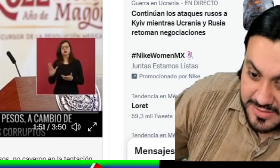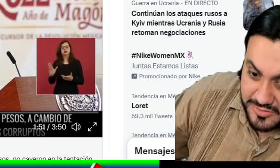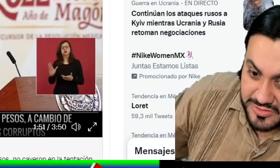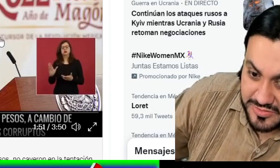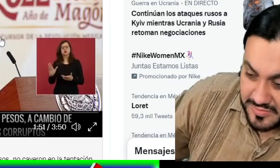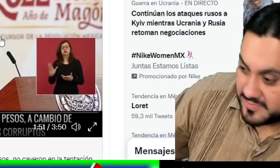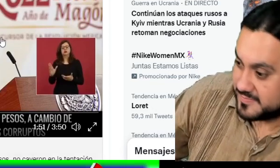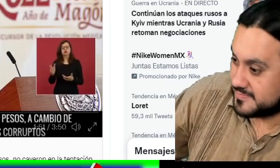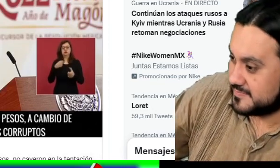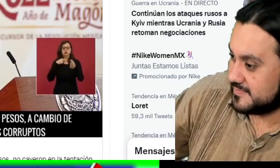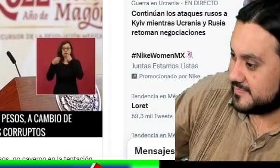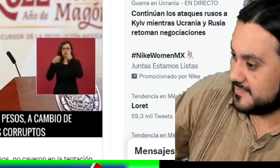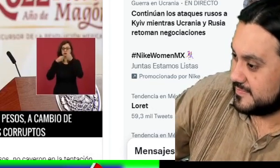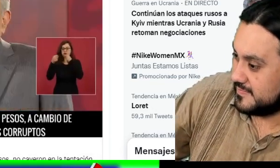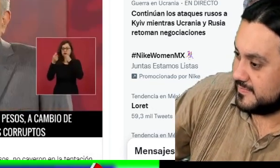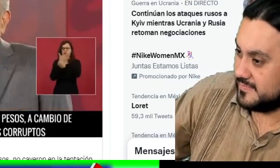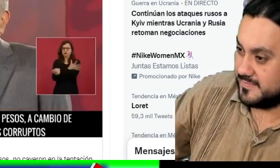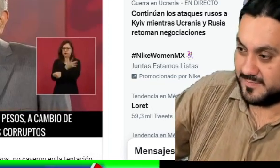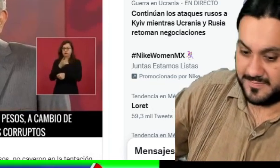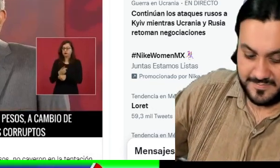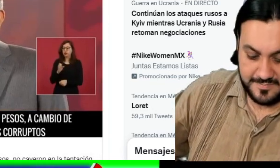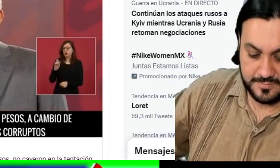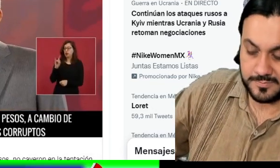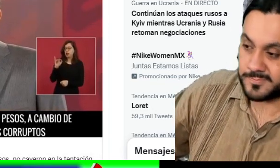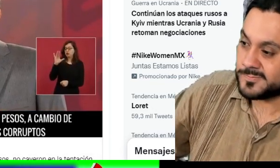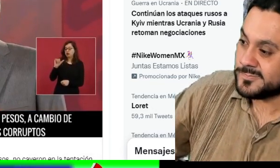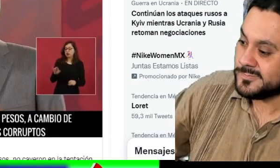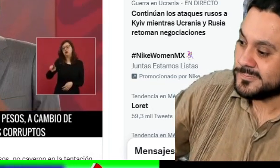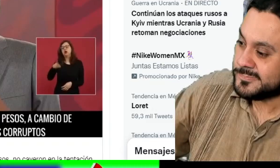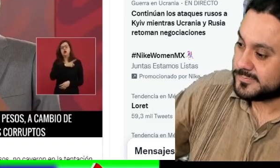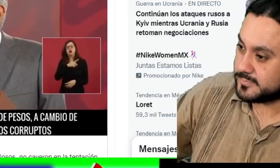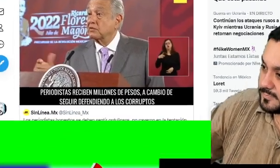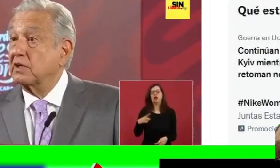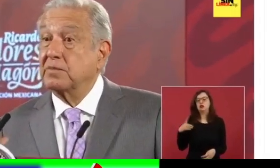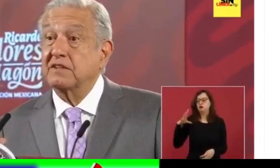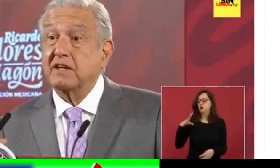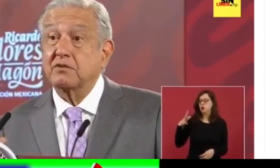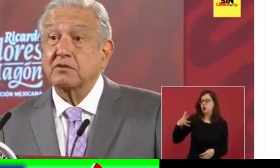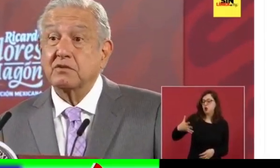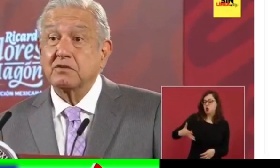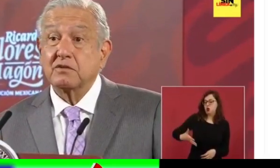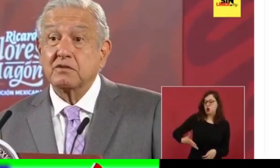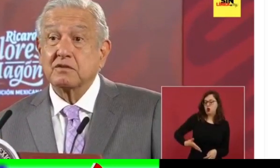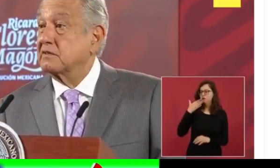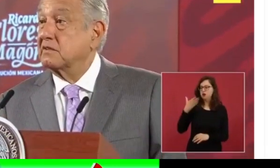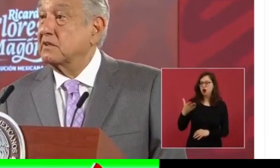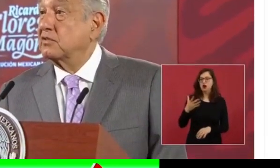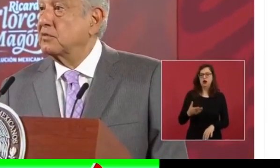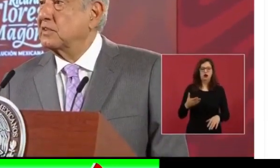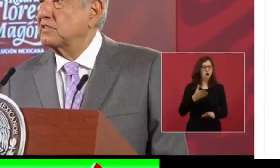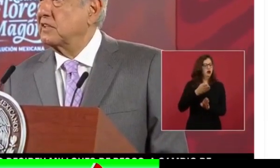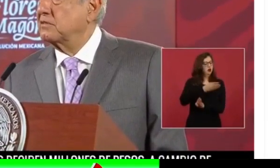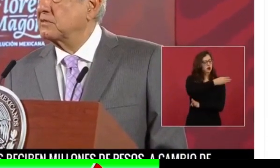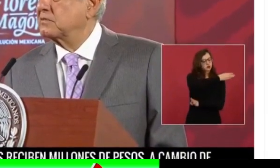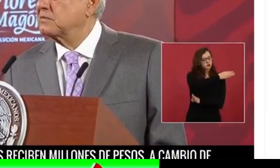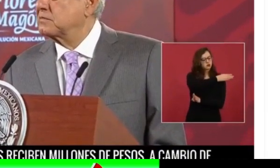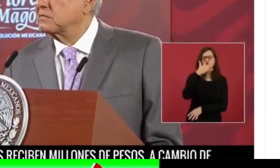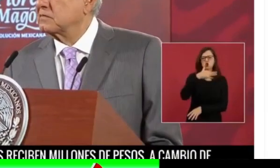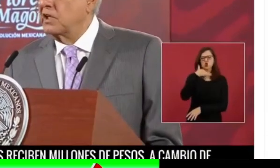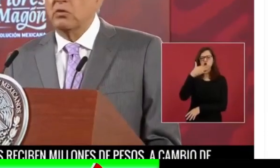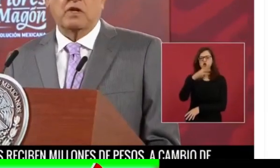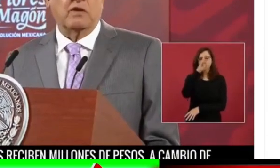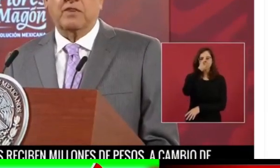escuchemos se deben de sentir muy orgullosos cruzaron el pantano y no se mancharon